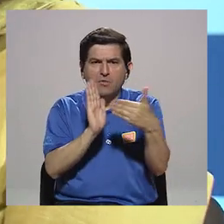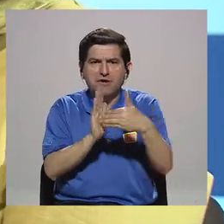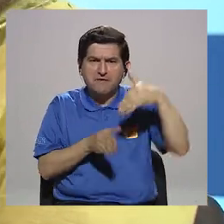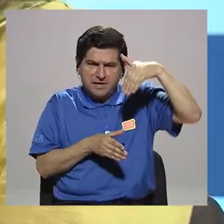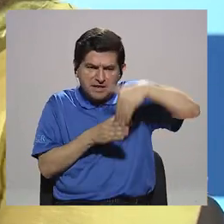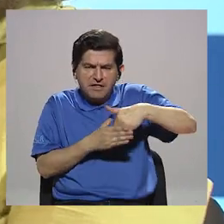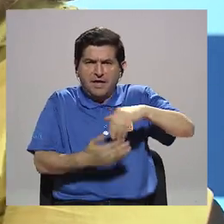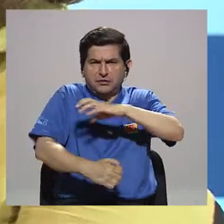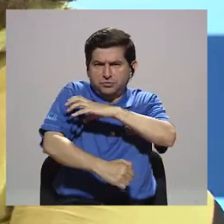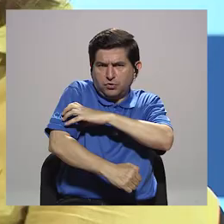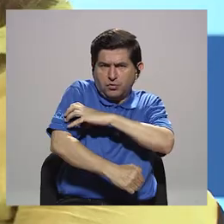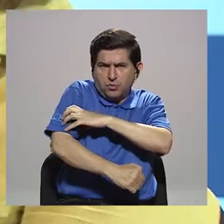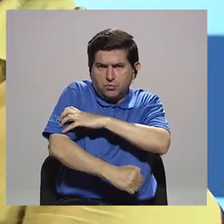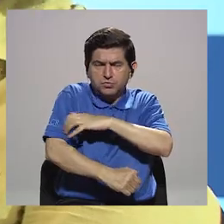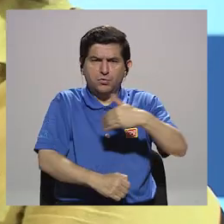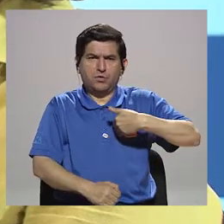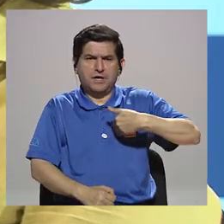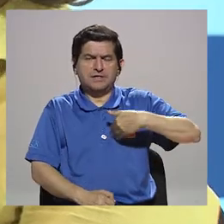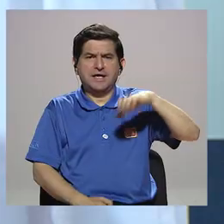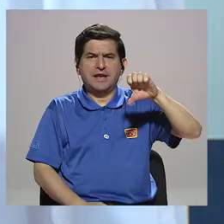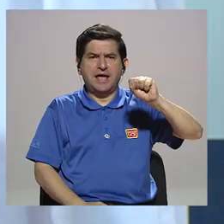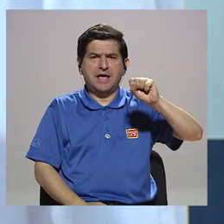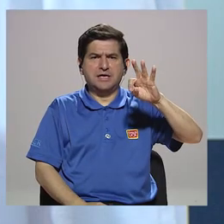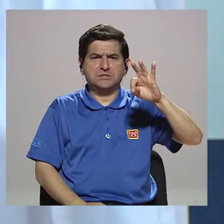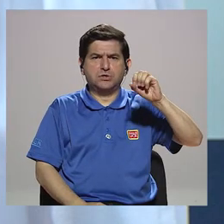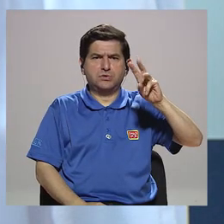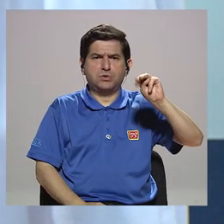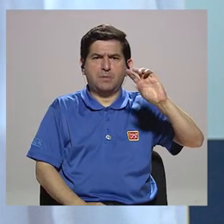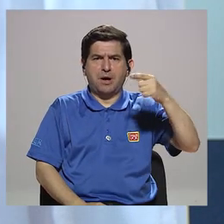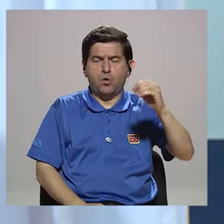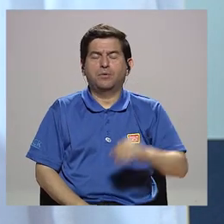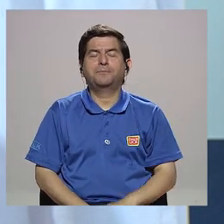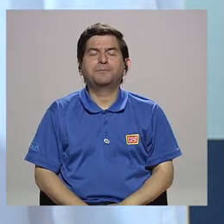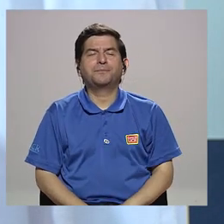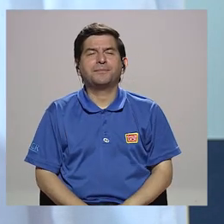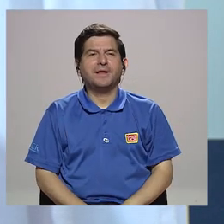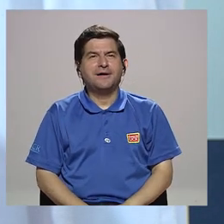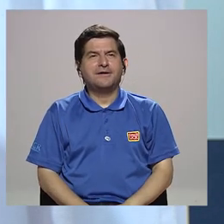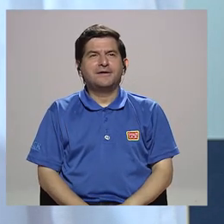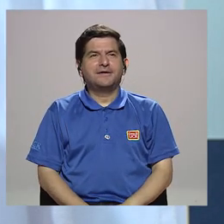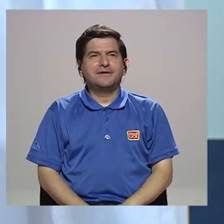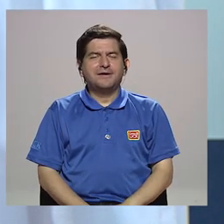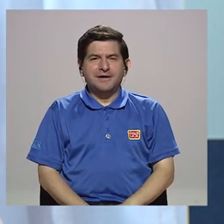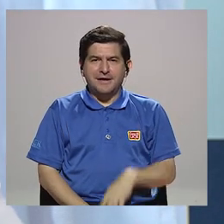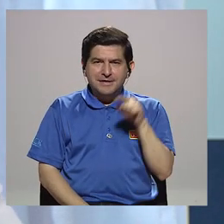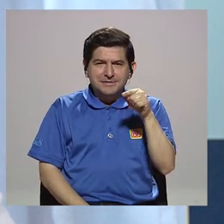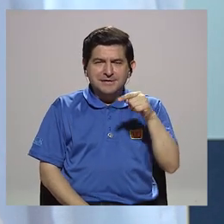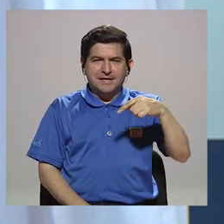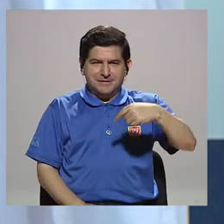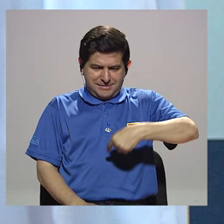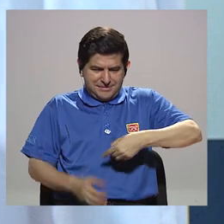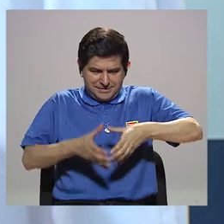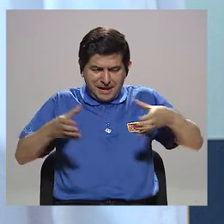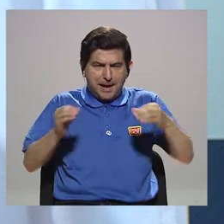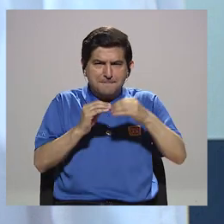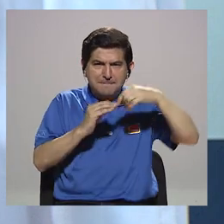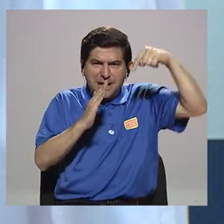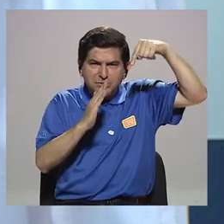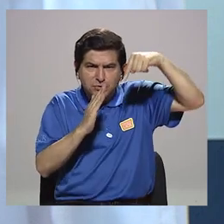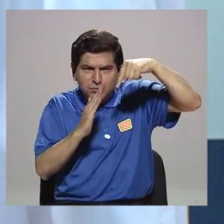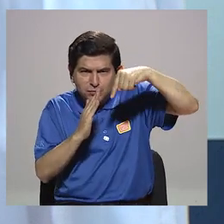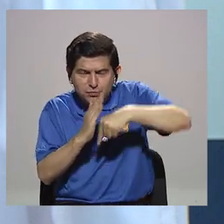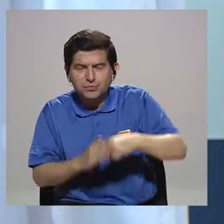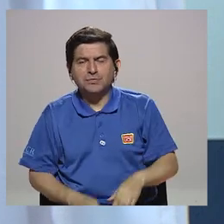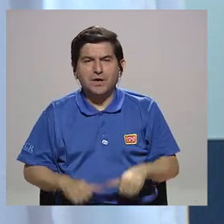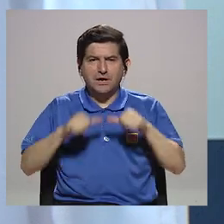digamos, hacia adentro al músculo, al estómago. Sí, la gastritis, si es más severa, si